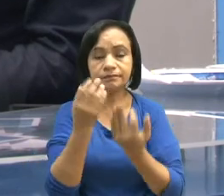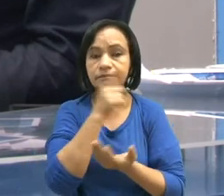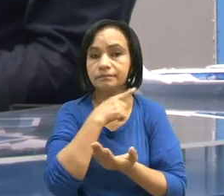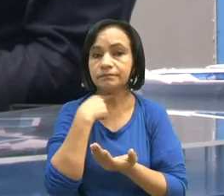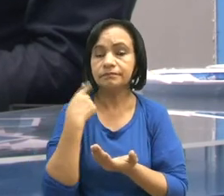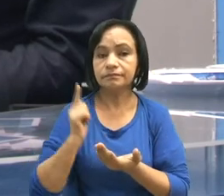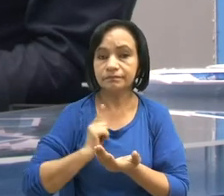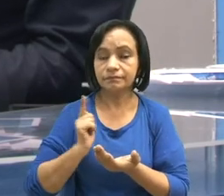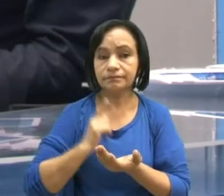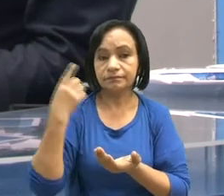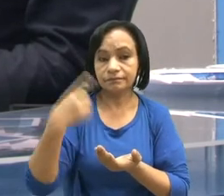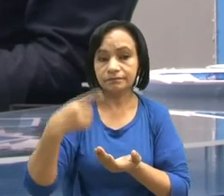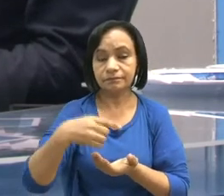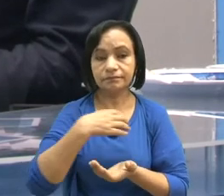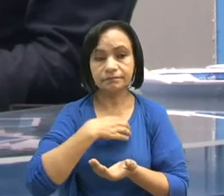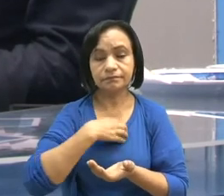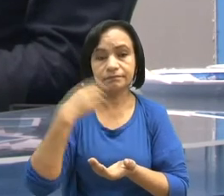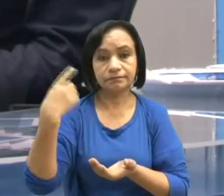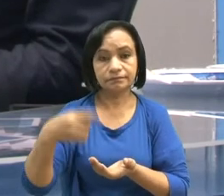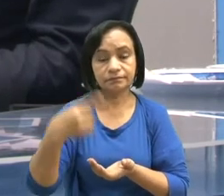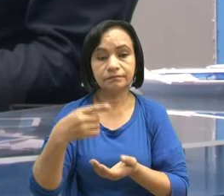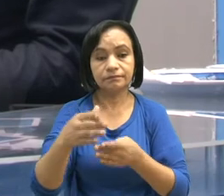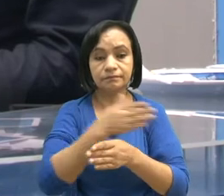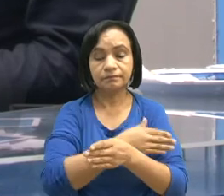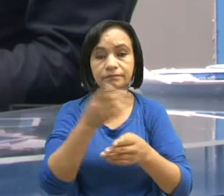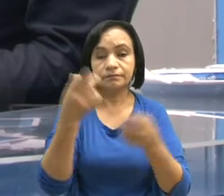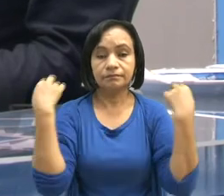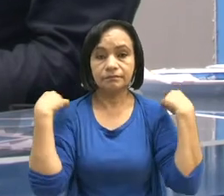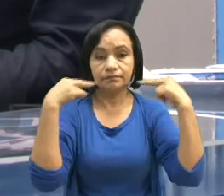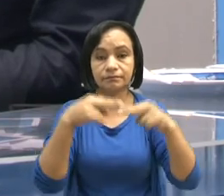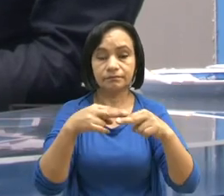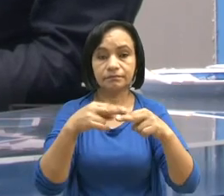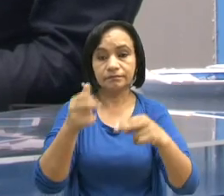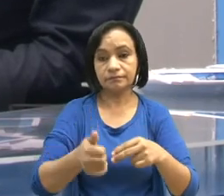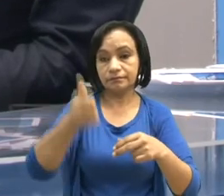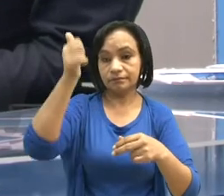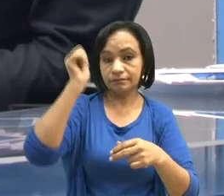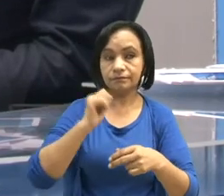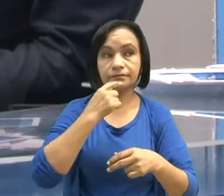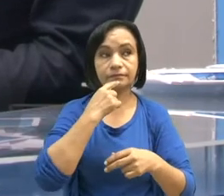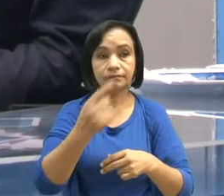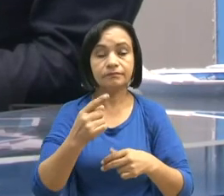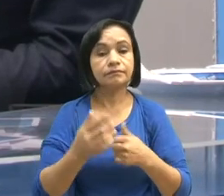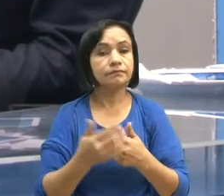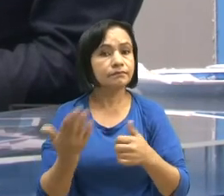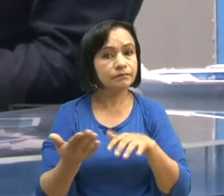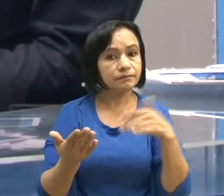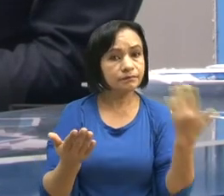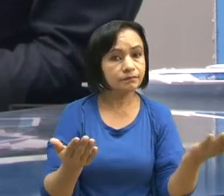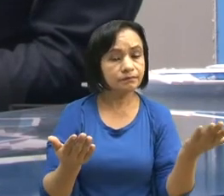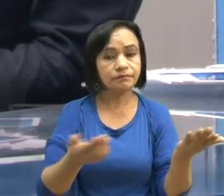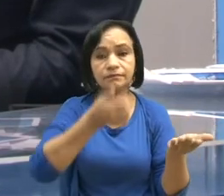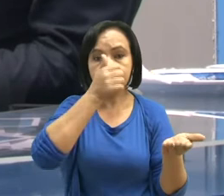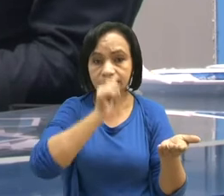tengan restituido sus derechos en general, como lo decía el profesor Cepeda el día de ayer, ¿no? Y uno de ellos tiene que ser el